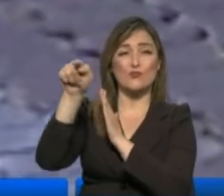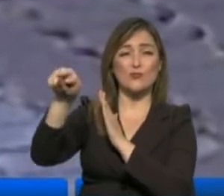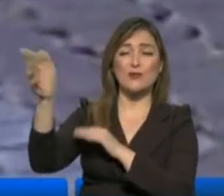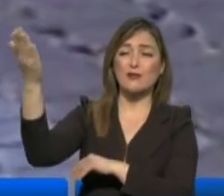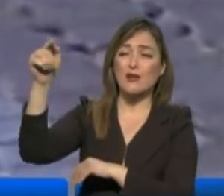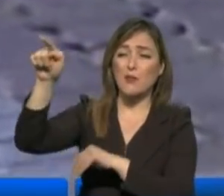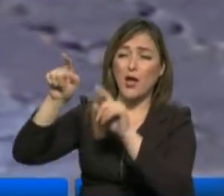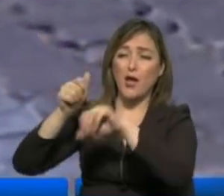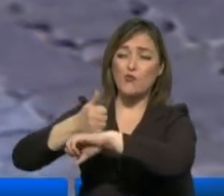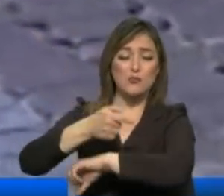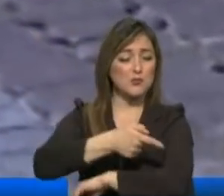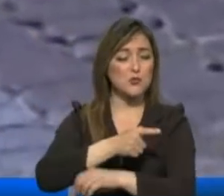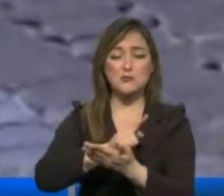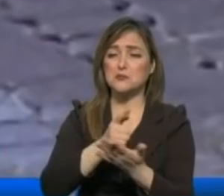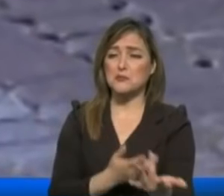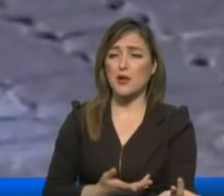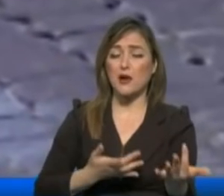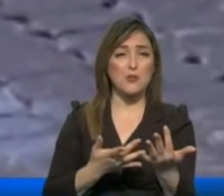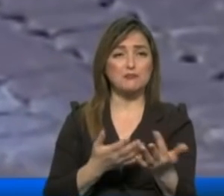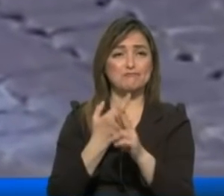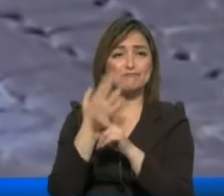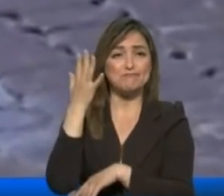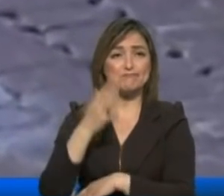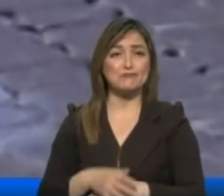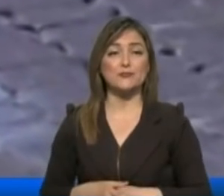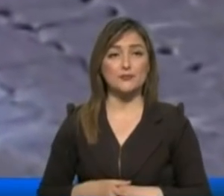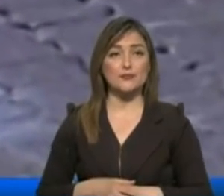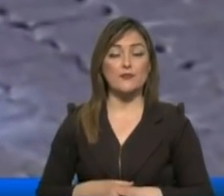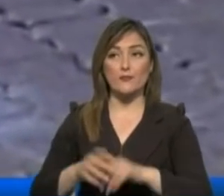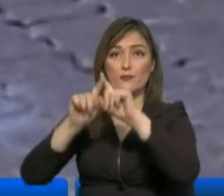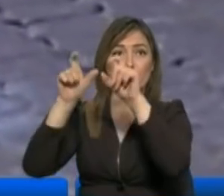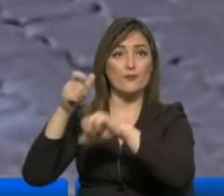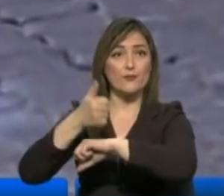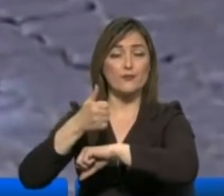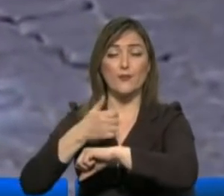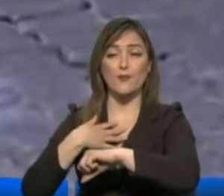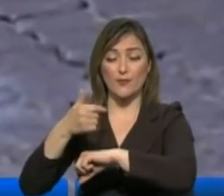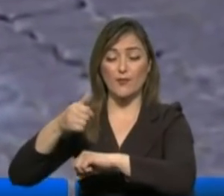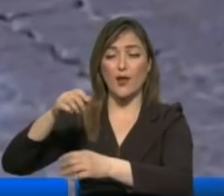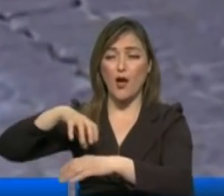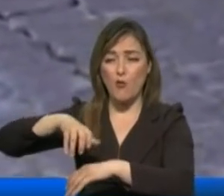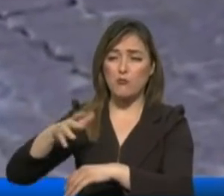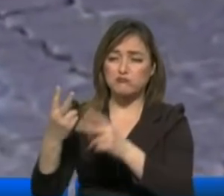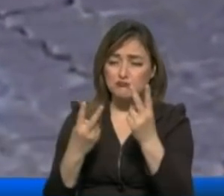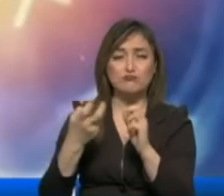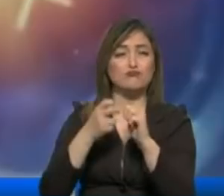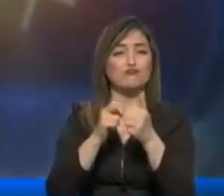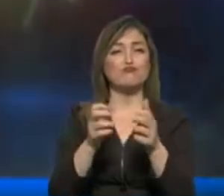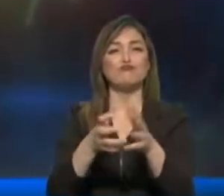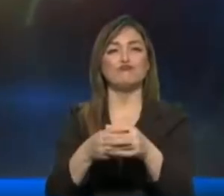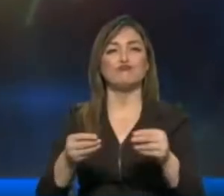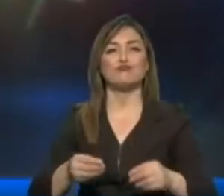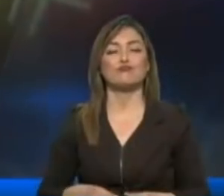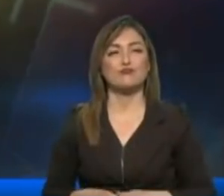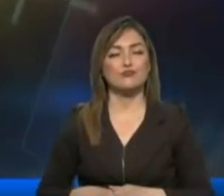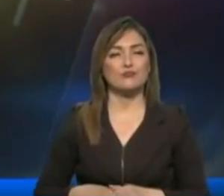hace una semana. Sin embargo, hasta el momento no tienen respuesta. Exigen a la empresa de agua potable visite el lugar y solucione el problema.